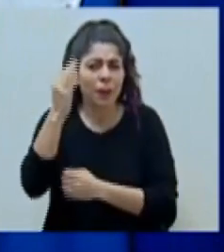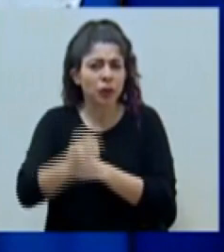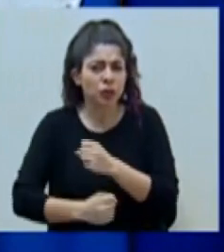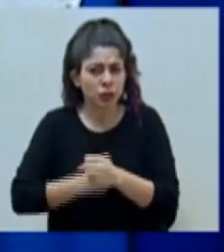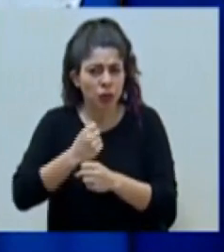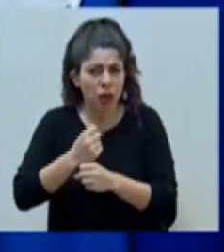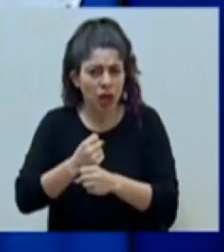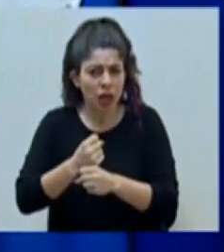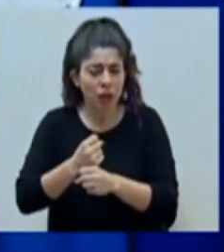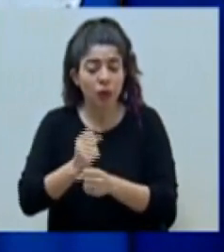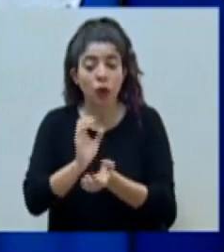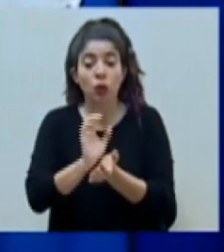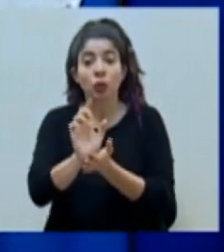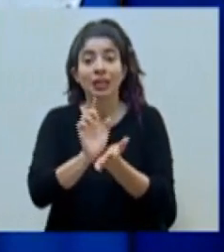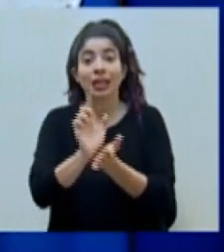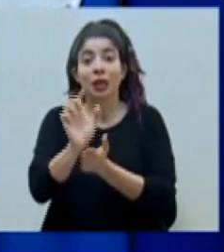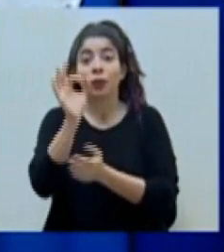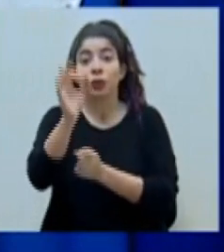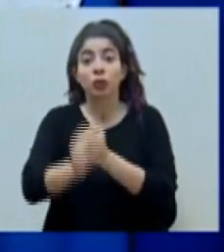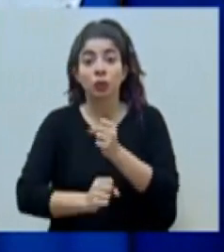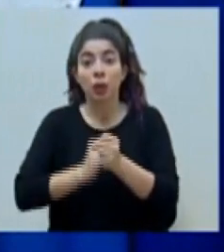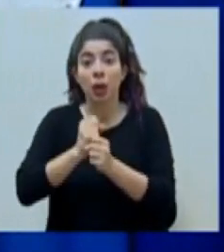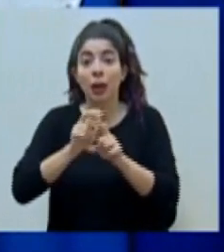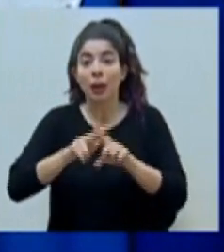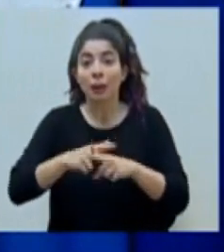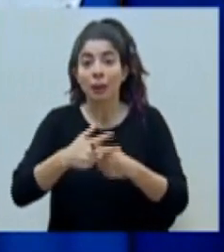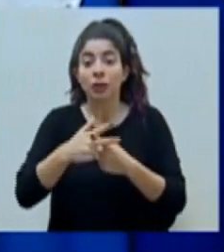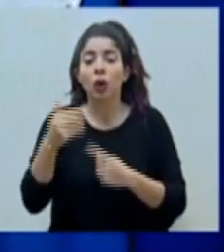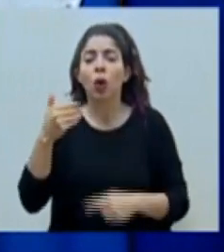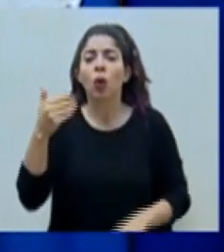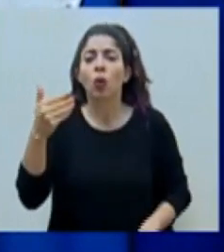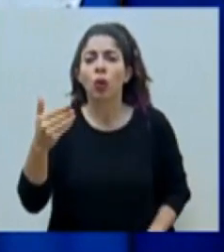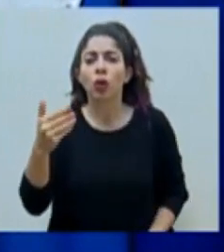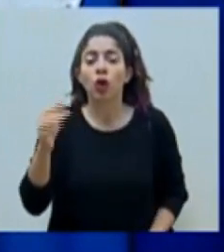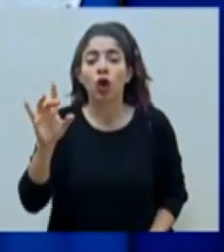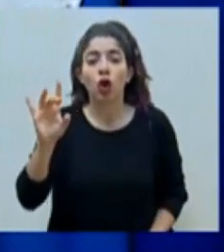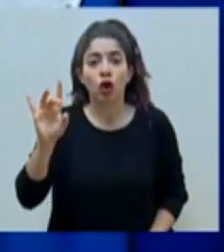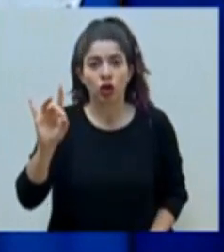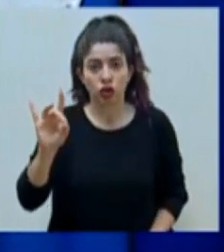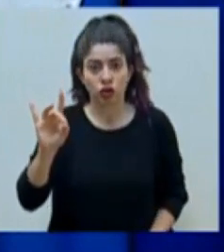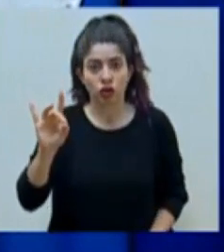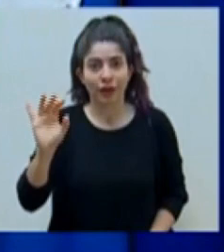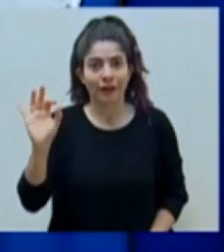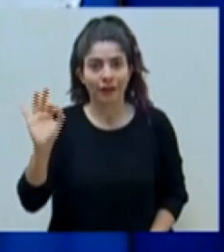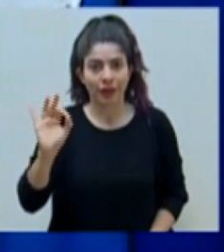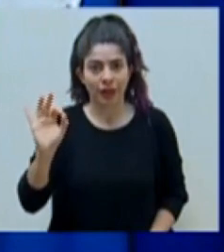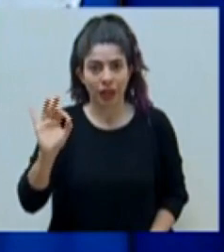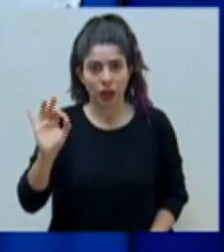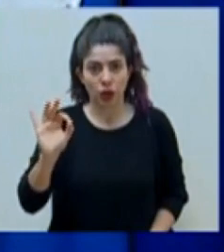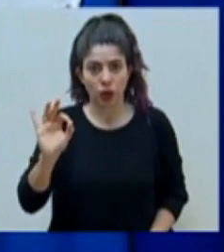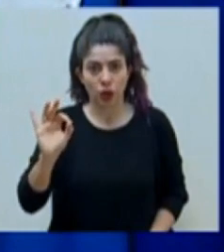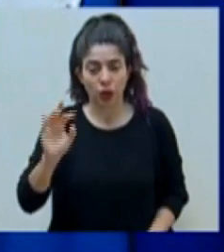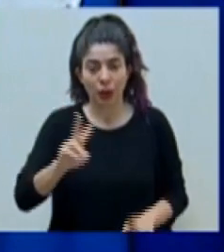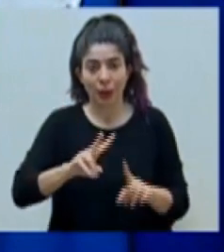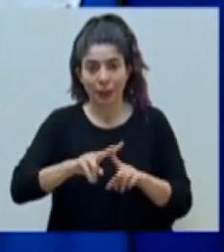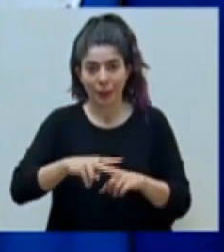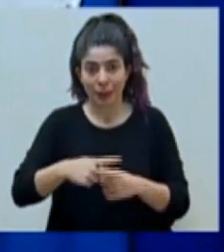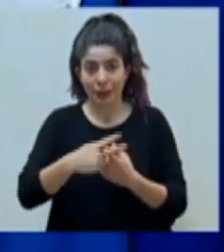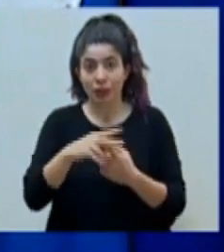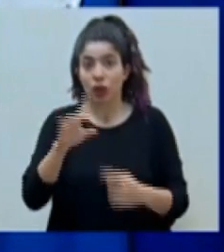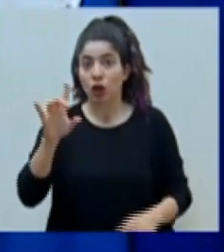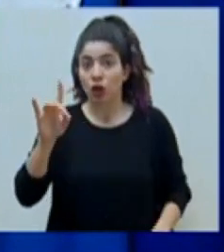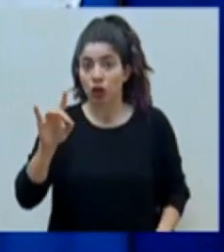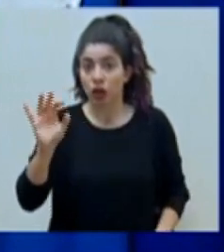año. El curso lectivo el próximo año iniciará el 8 de febrero. Iniciará el 8